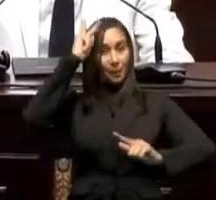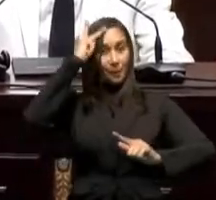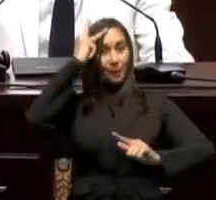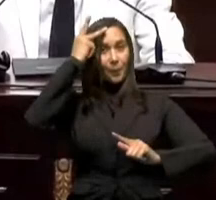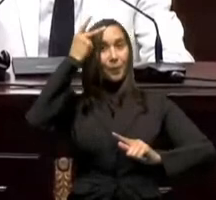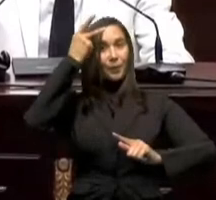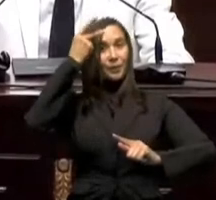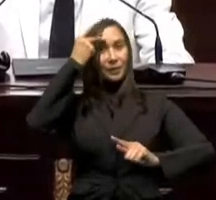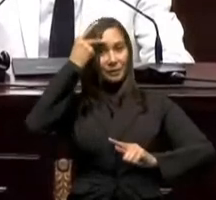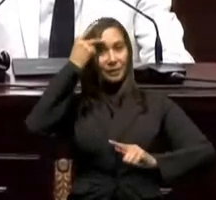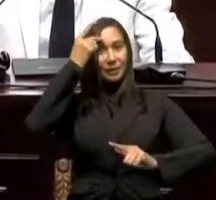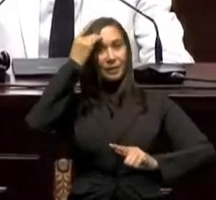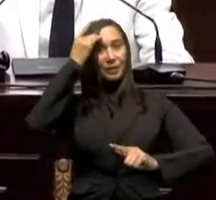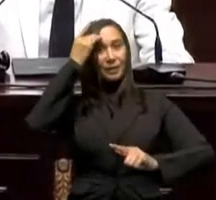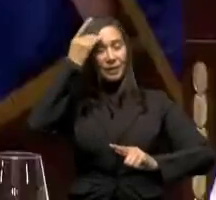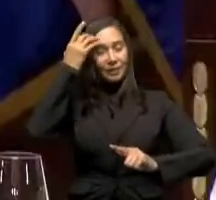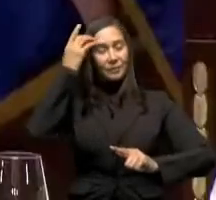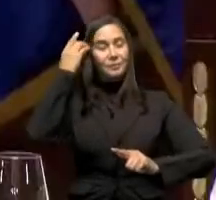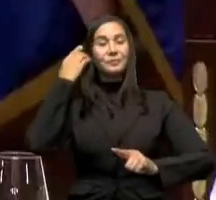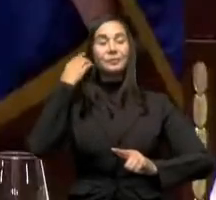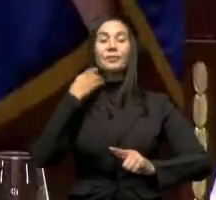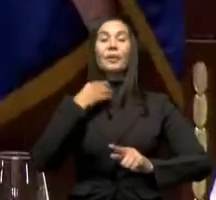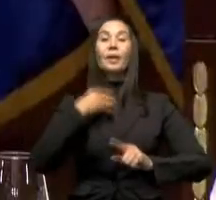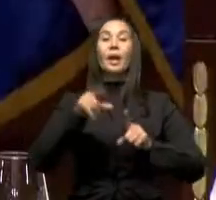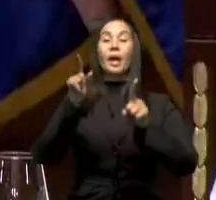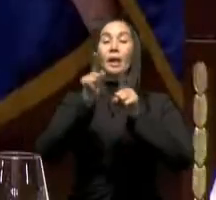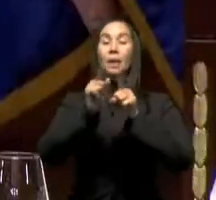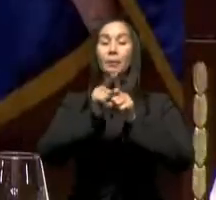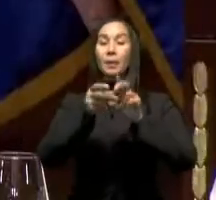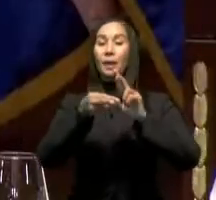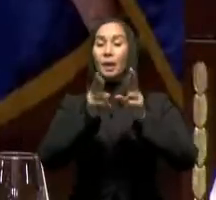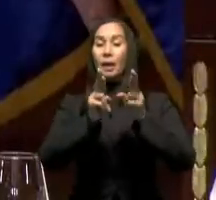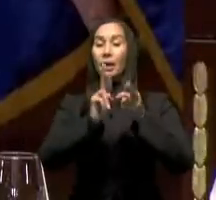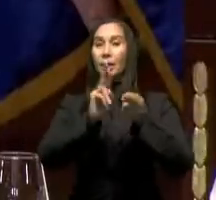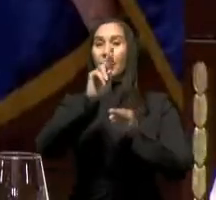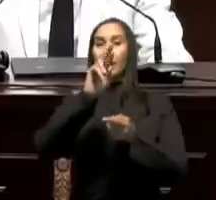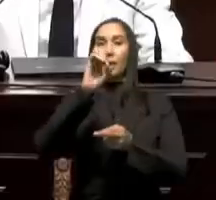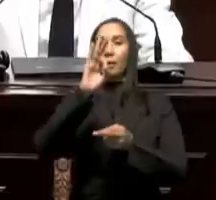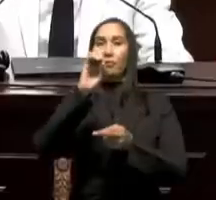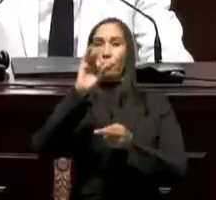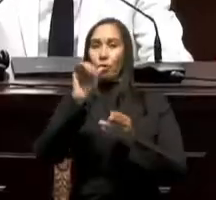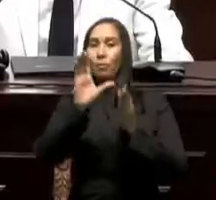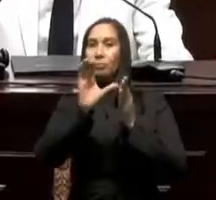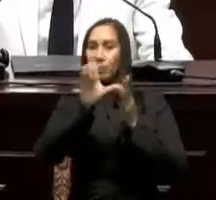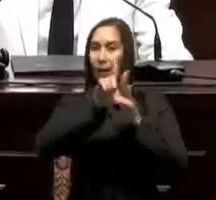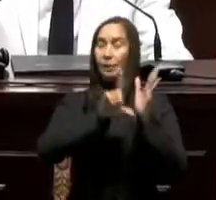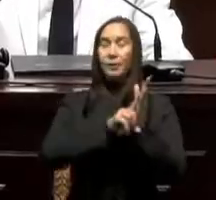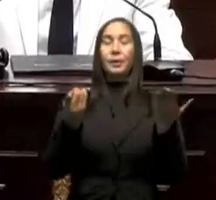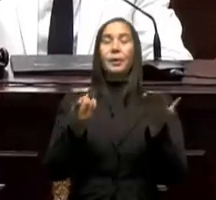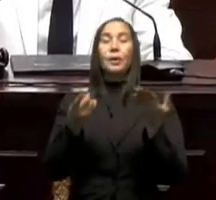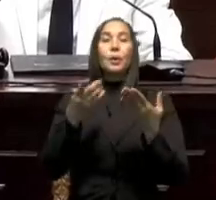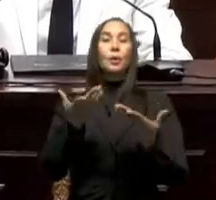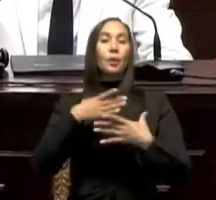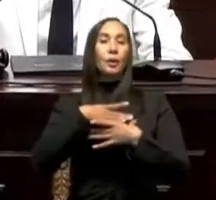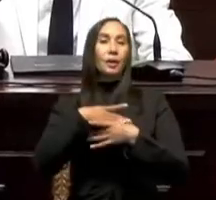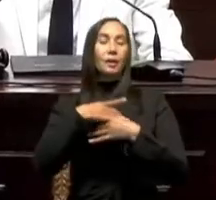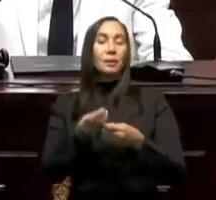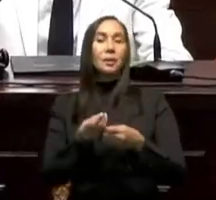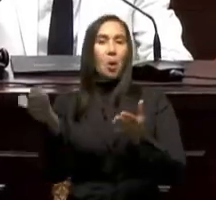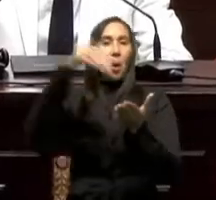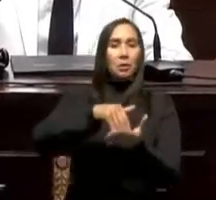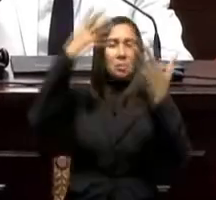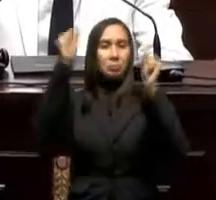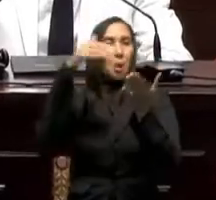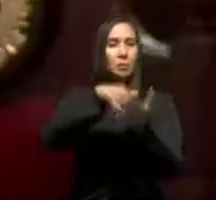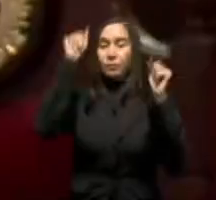constitucionales, con el único interés de la reelección del gobernante de turno, han puesto en muchas ocasiones en riesgo la paz y